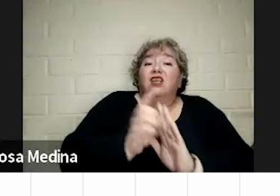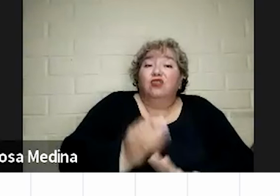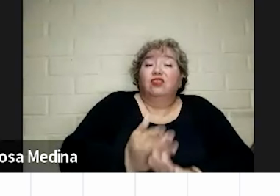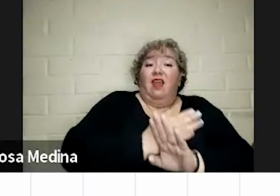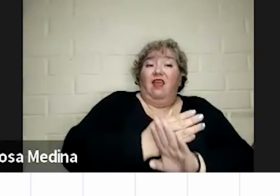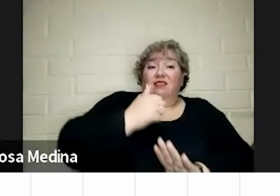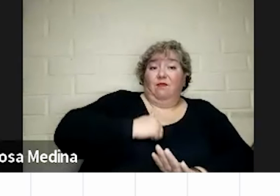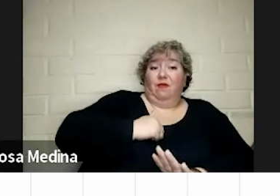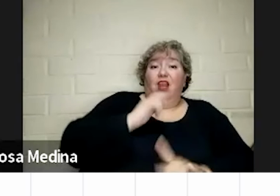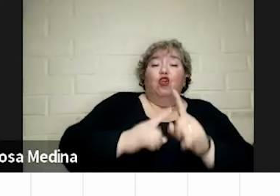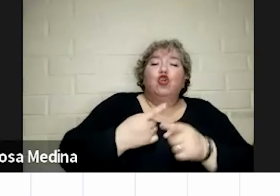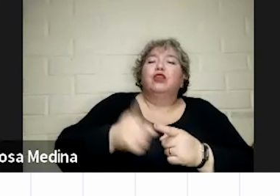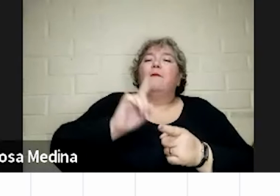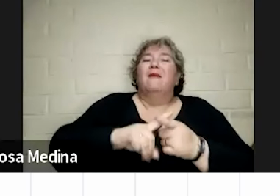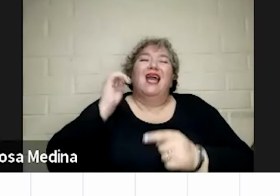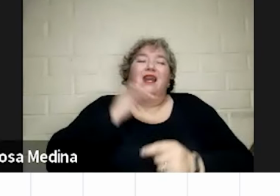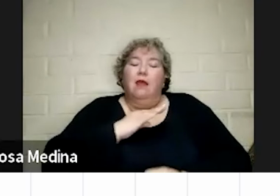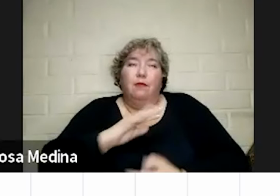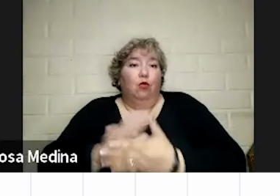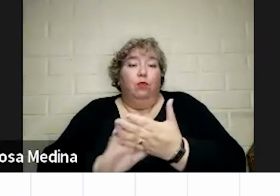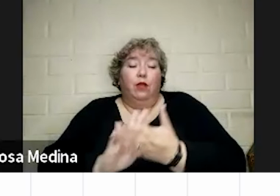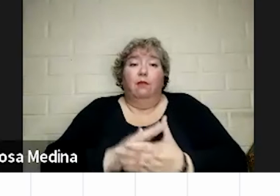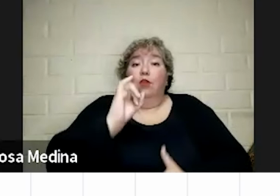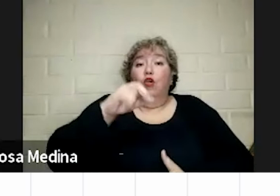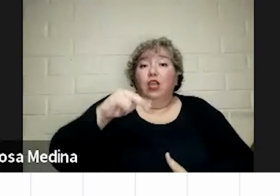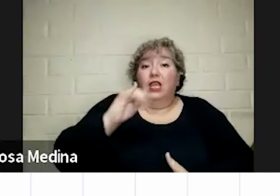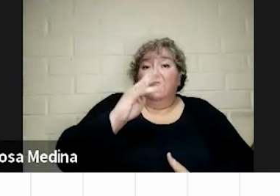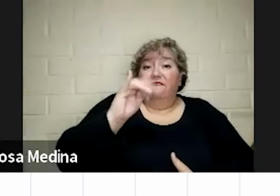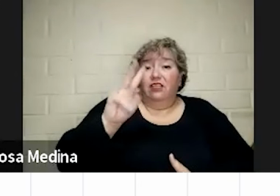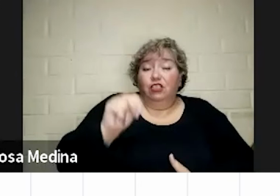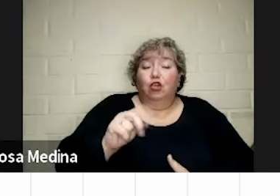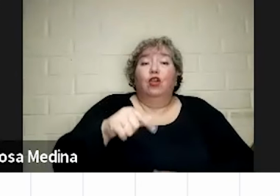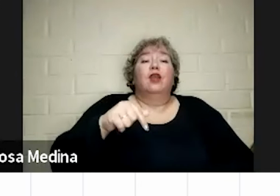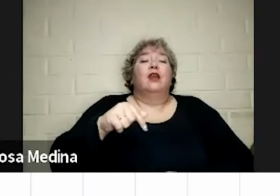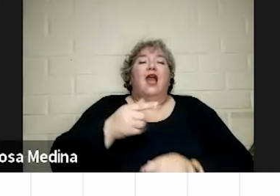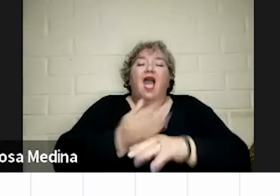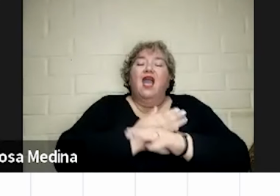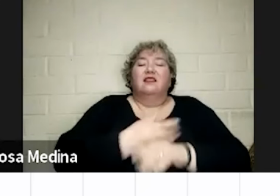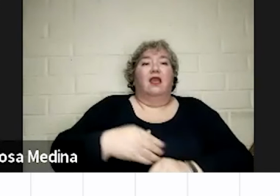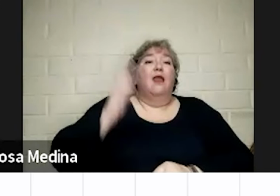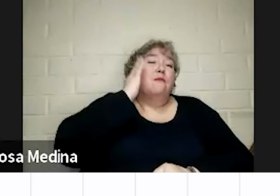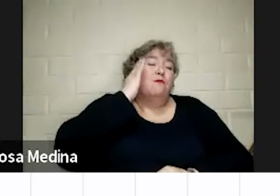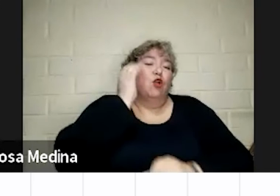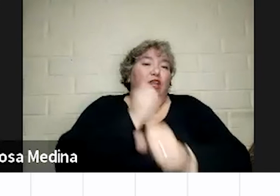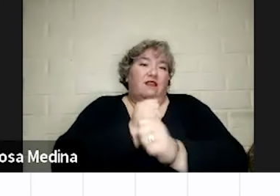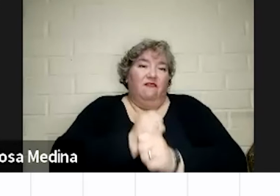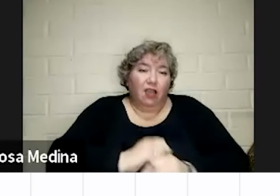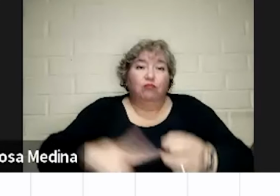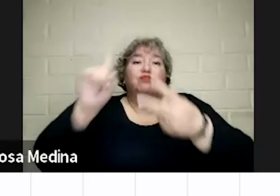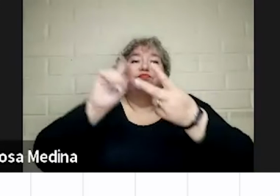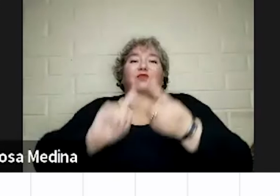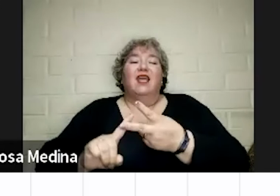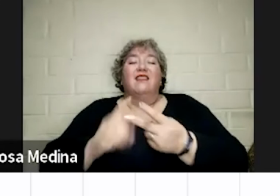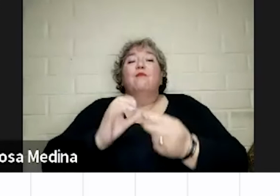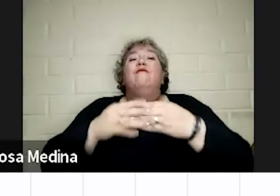que otras. ¿Ya? Por ejemplo, la inhibición se desarrolla antes, luego memoria de trabajo, luego flexibilidad y luego las otras. También